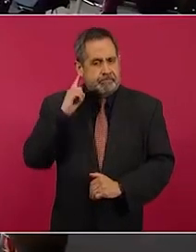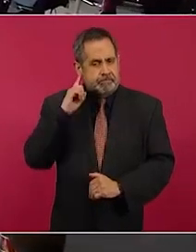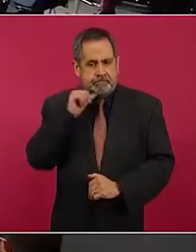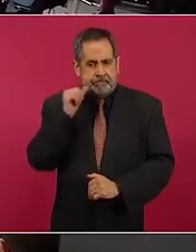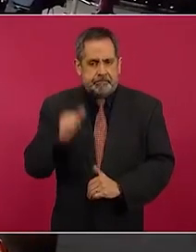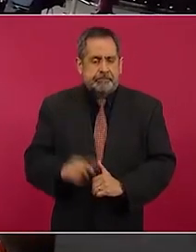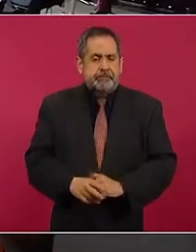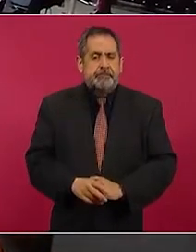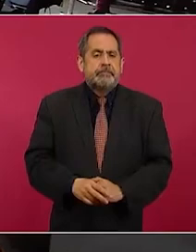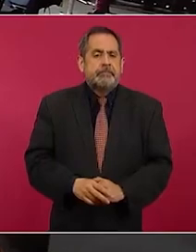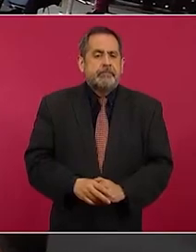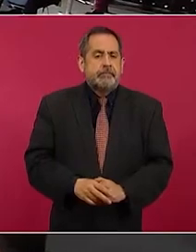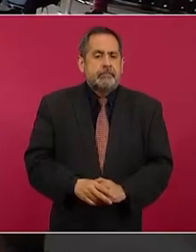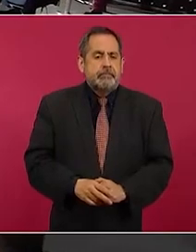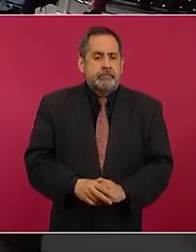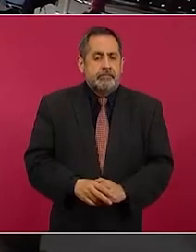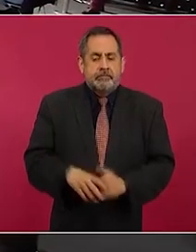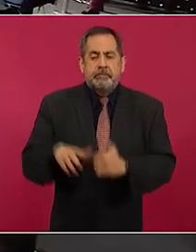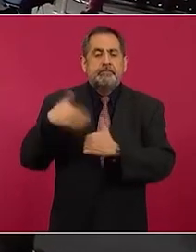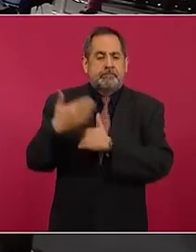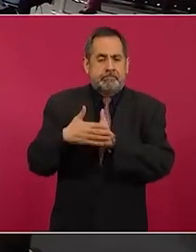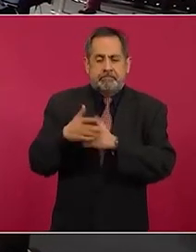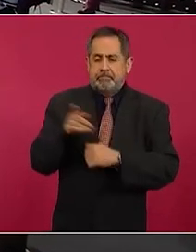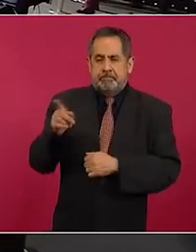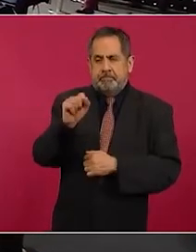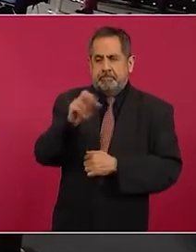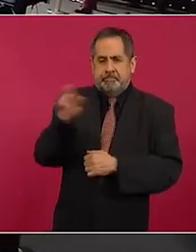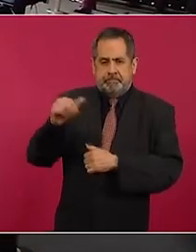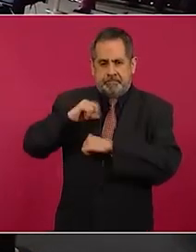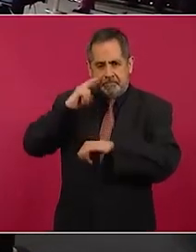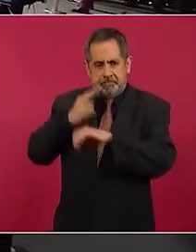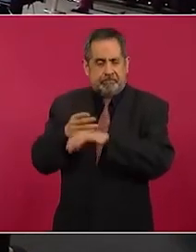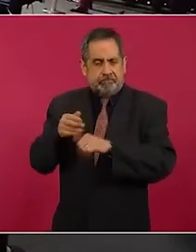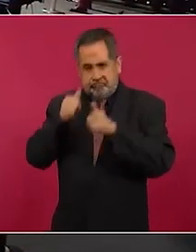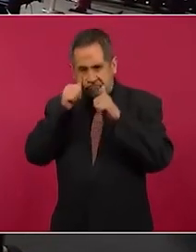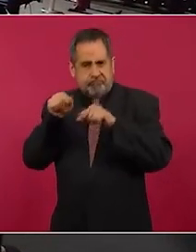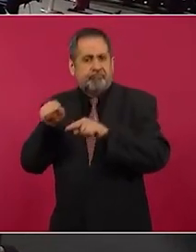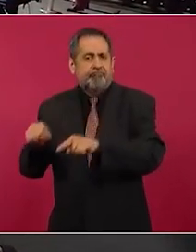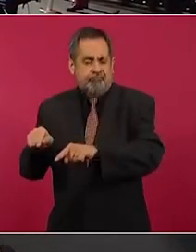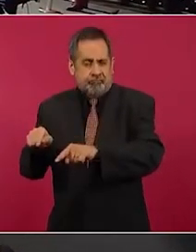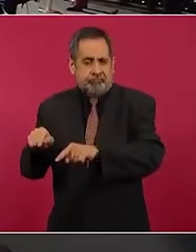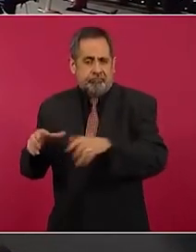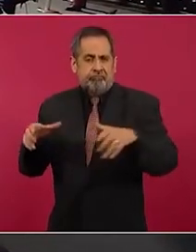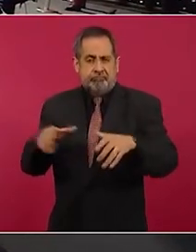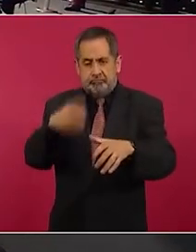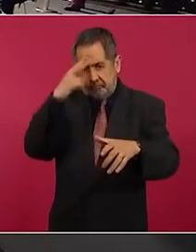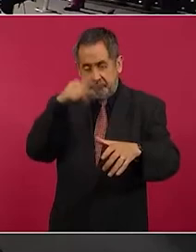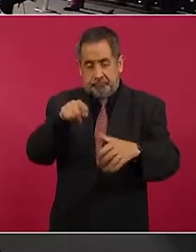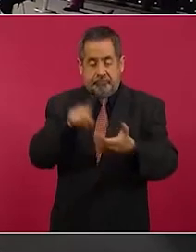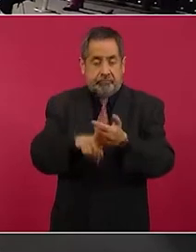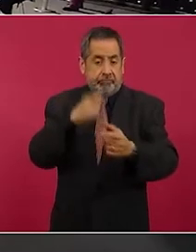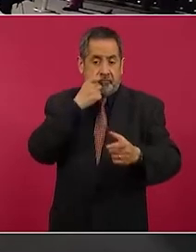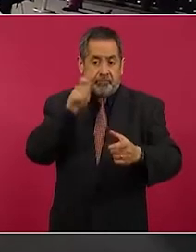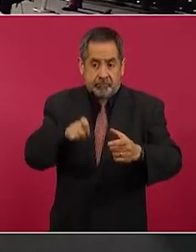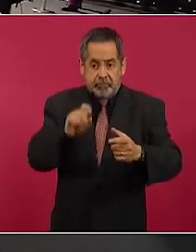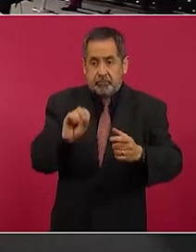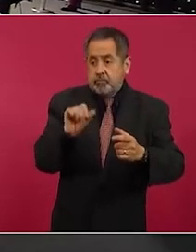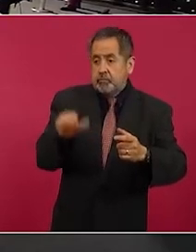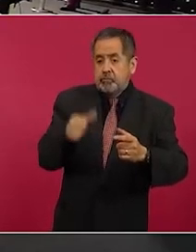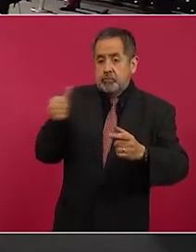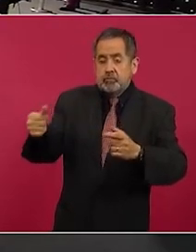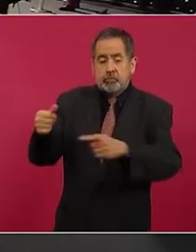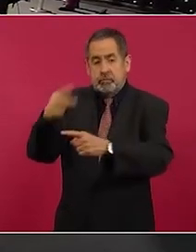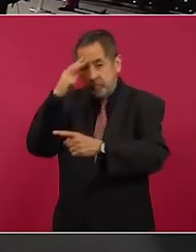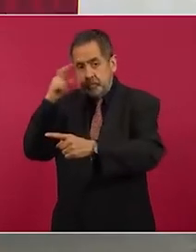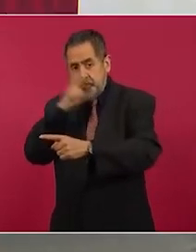Sí, sí, ya Relaciones está atendiendo esto, tanto los mexicanos en Ucrania como mexicanos